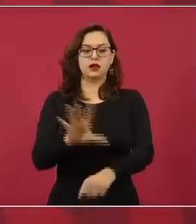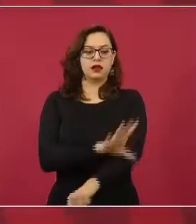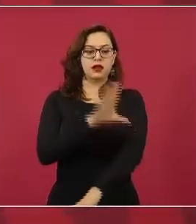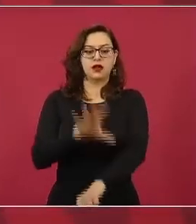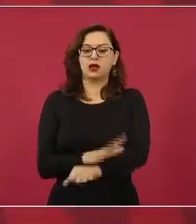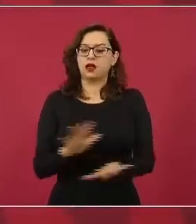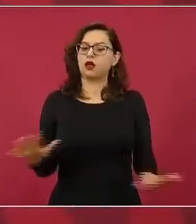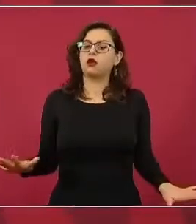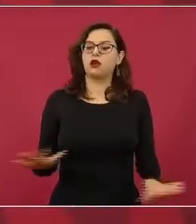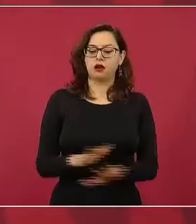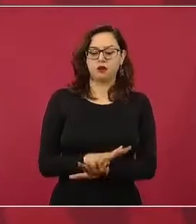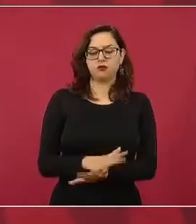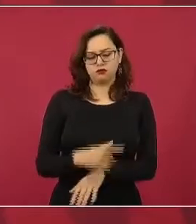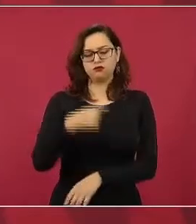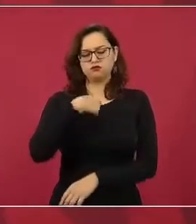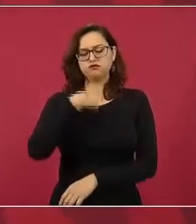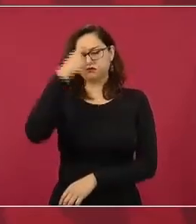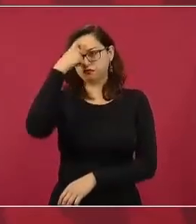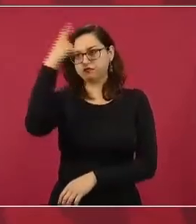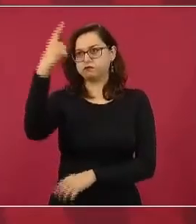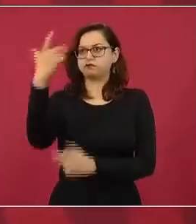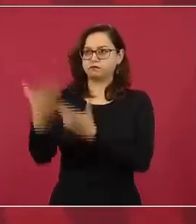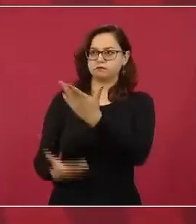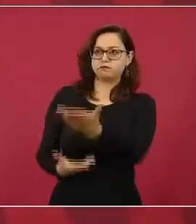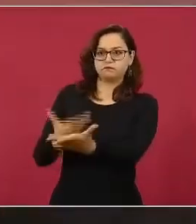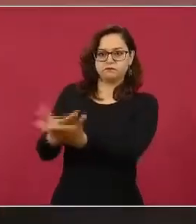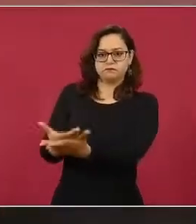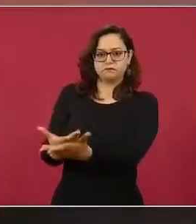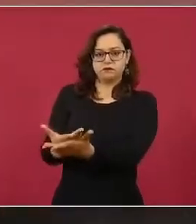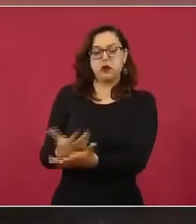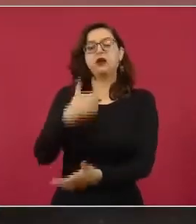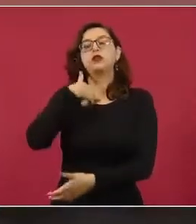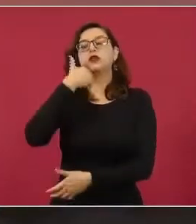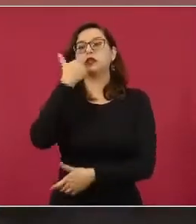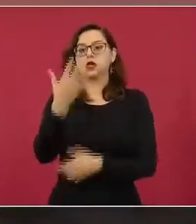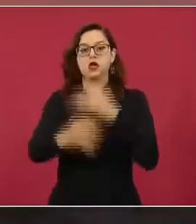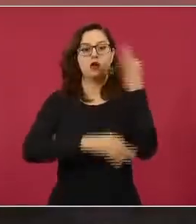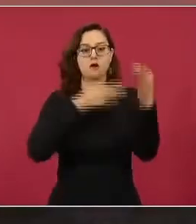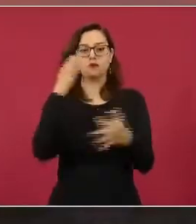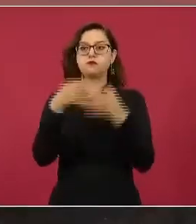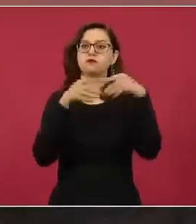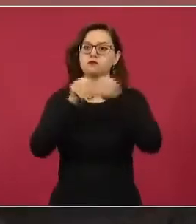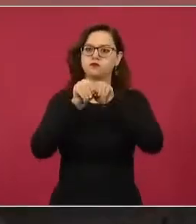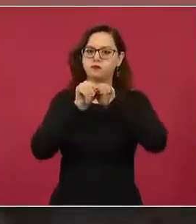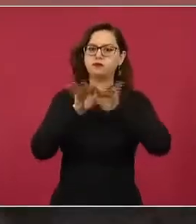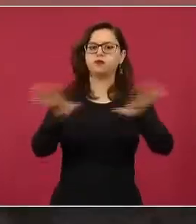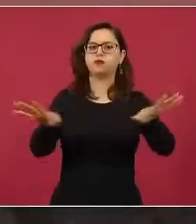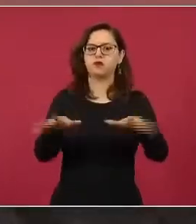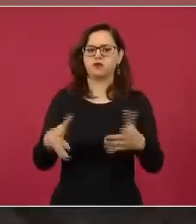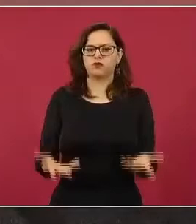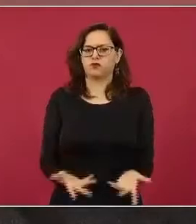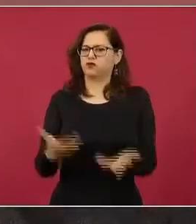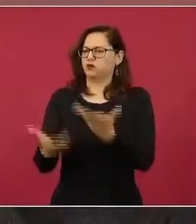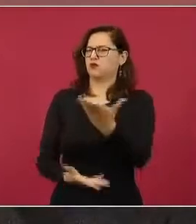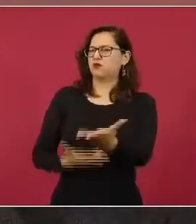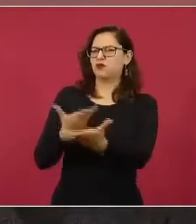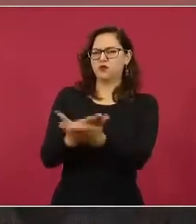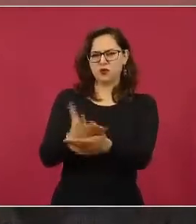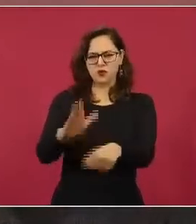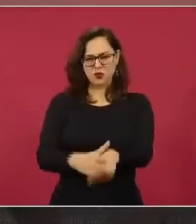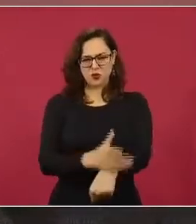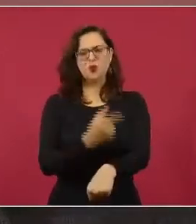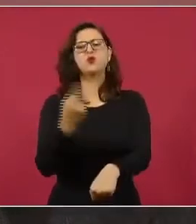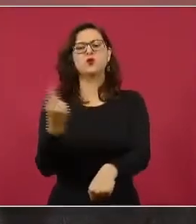sepa qué es lo que estoy proponiendo, por qué es esta